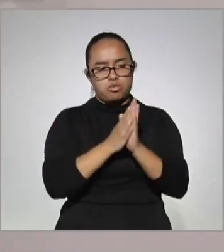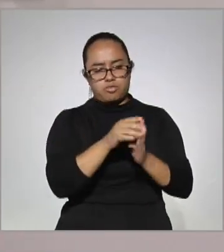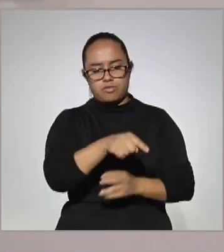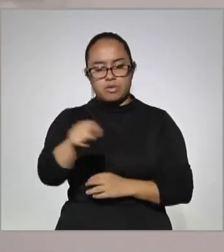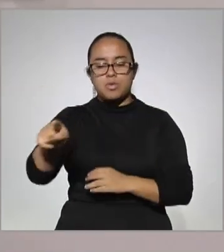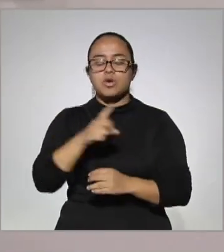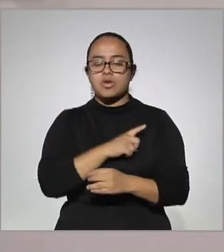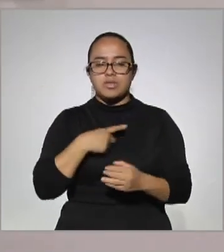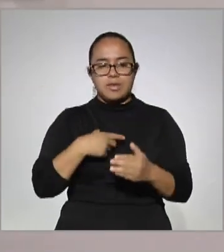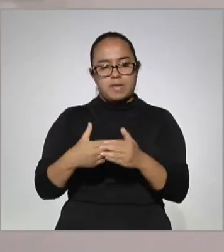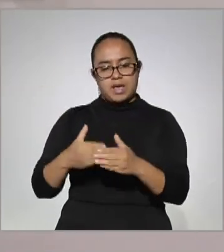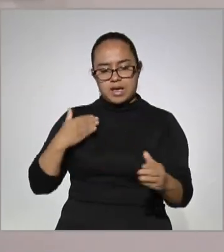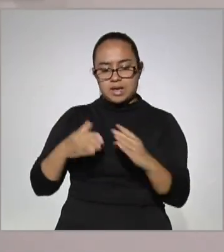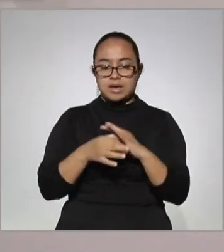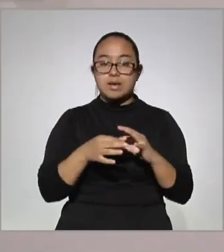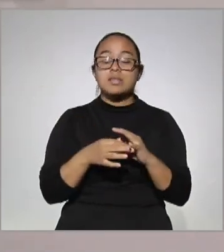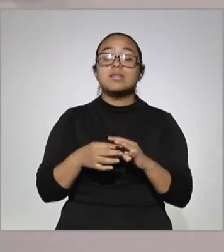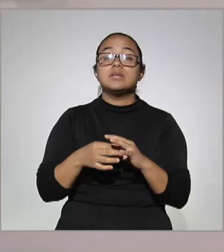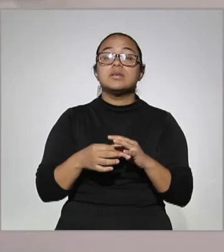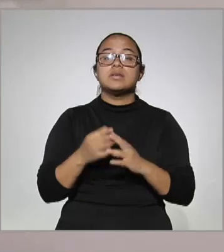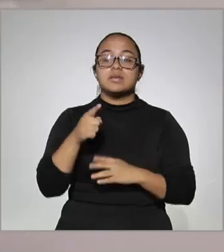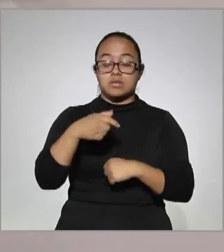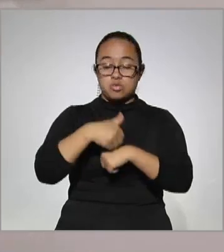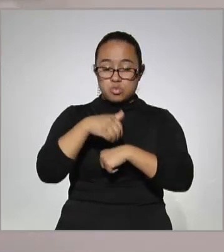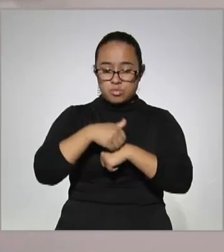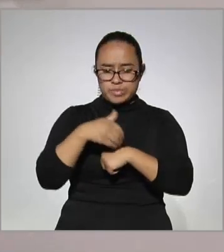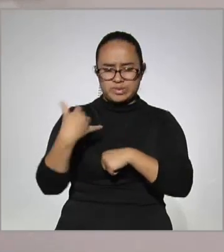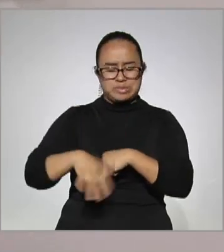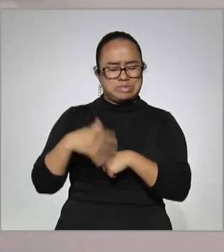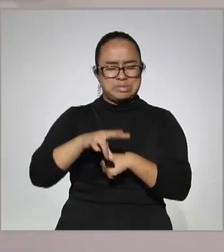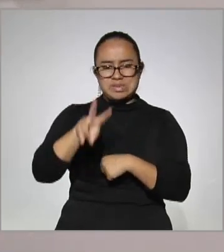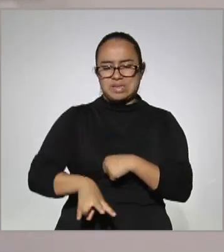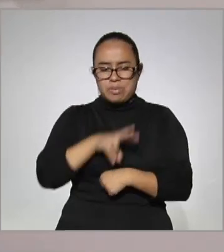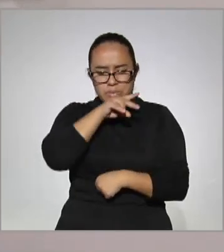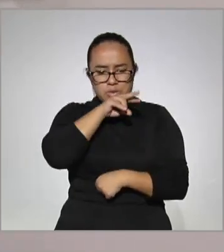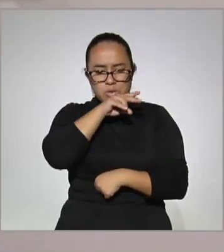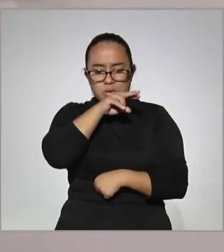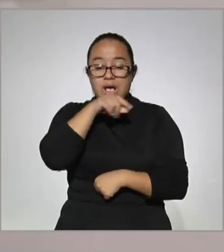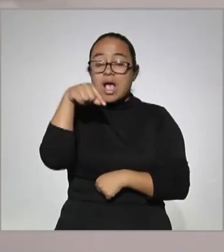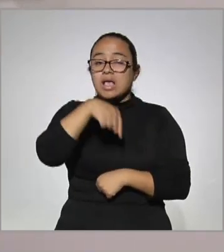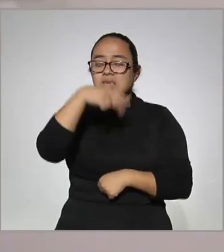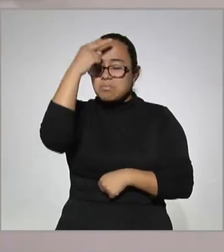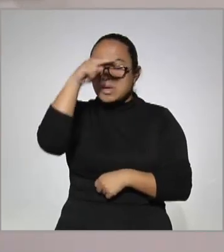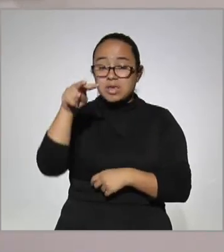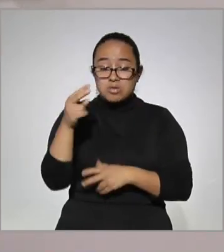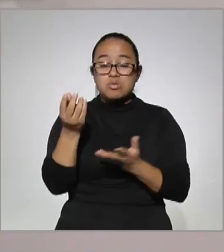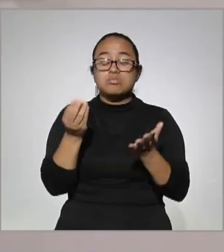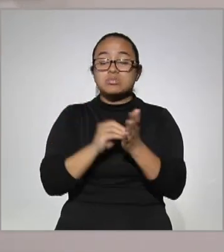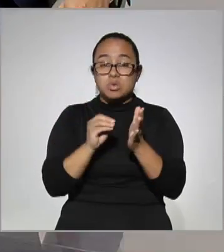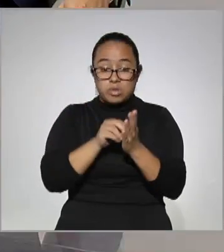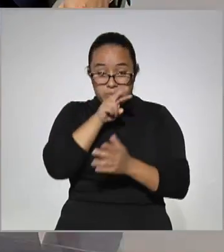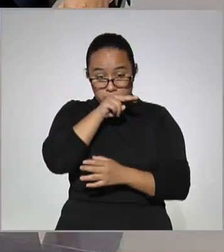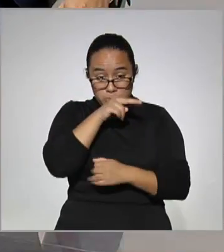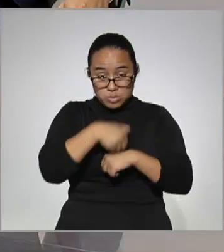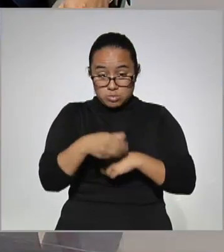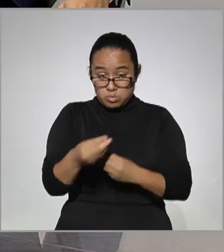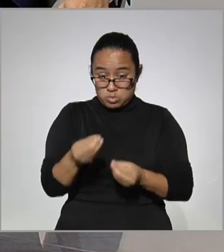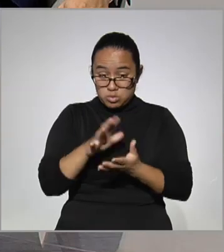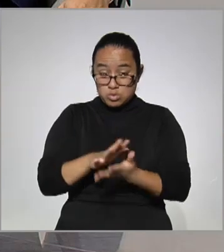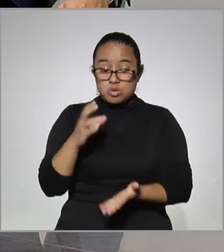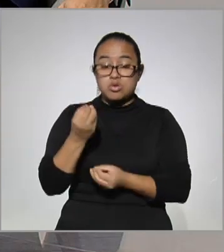hablar de prevención y decían, los números siguen siendo muy alarmantes. ¿Cómo andamos en nuestro país? Sí,